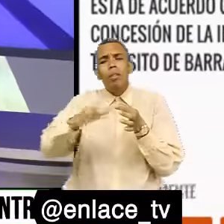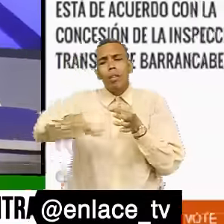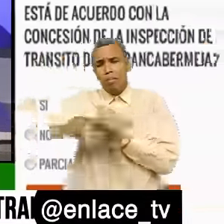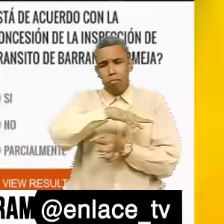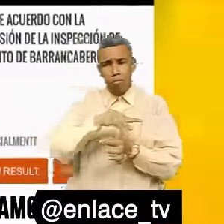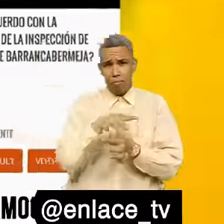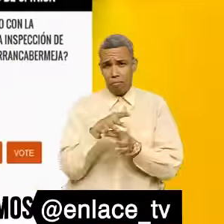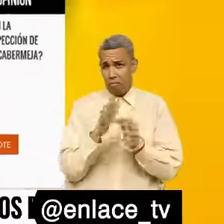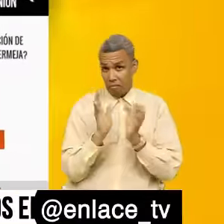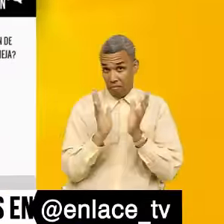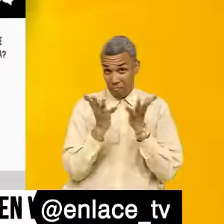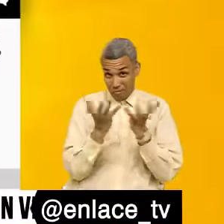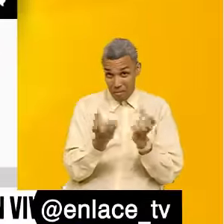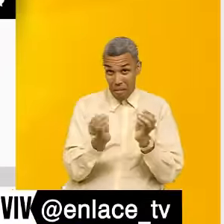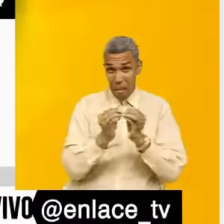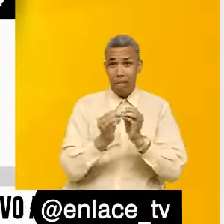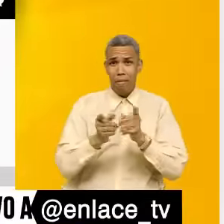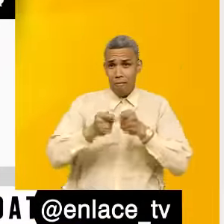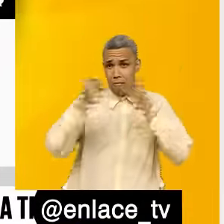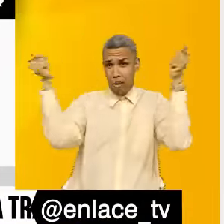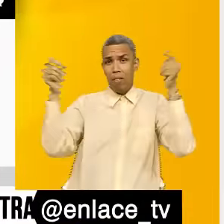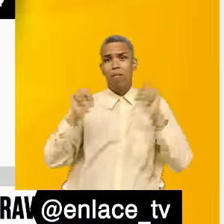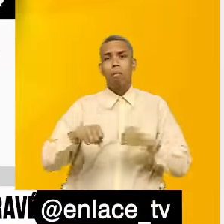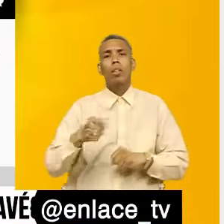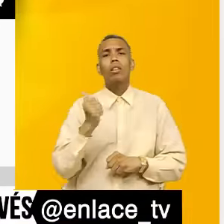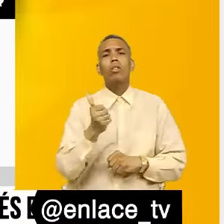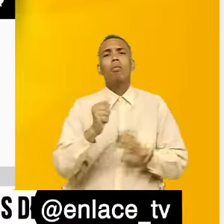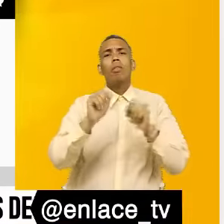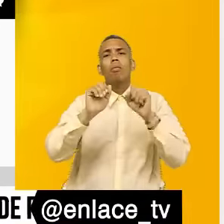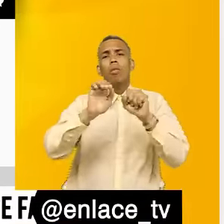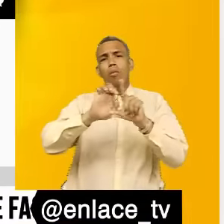Enlace Noticias las pueden hallar en nuestra página web